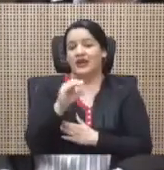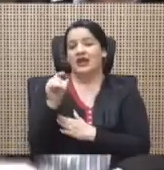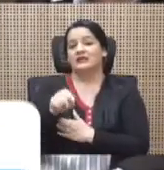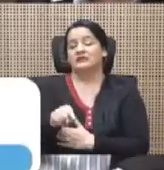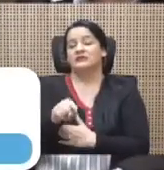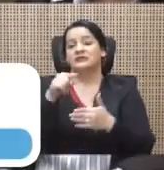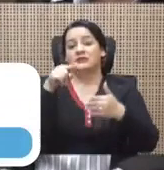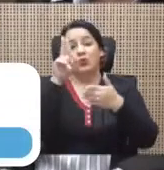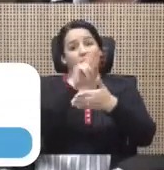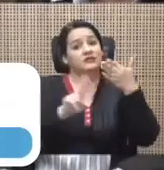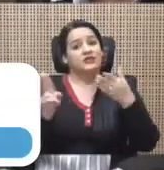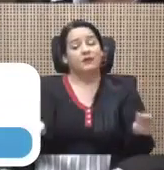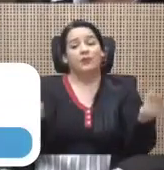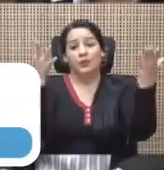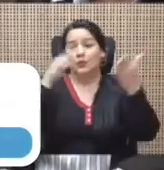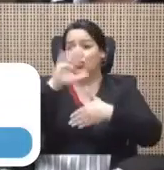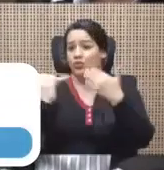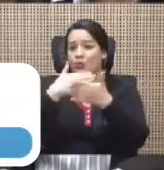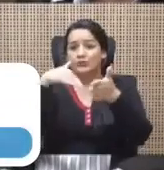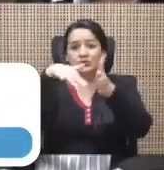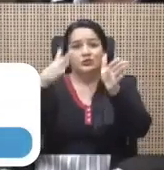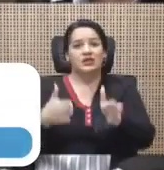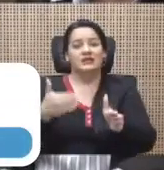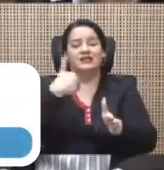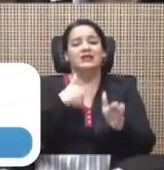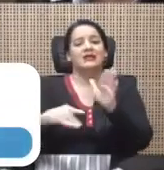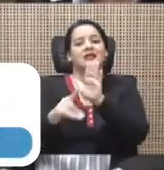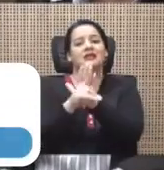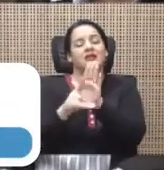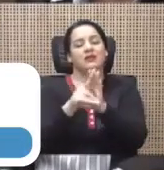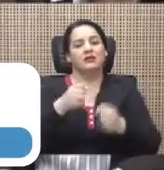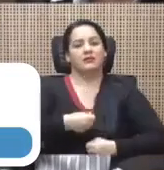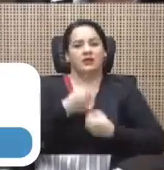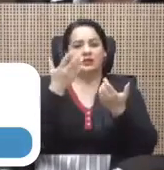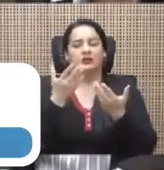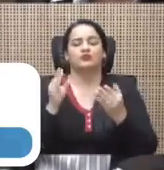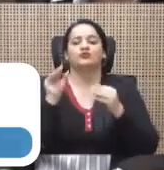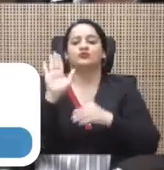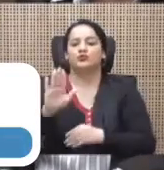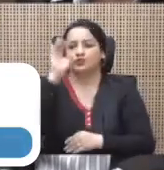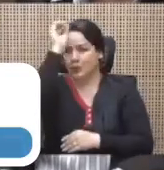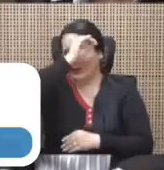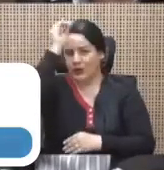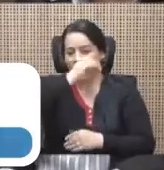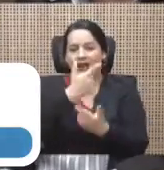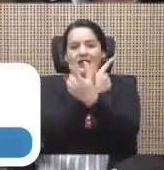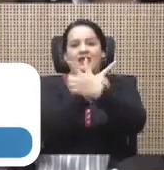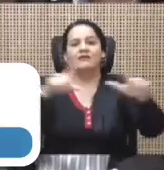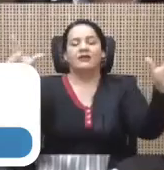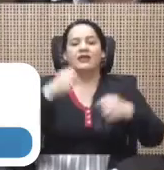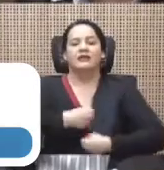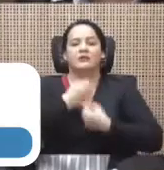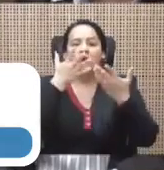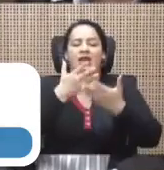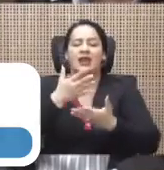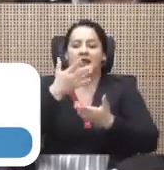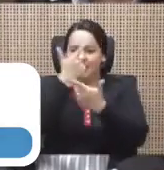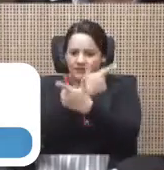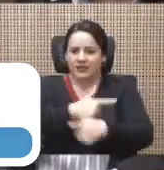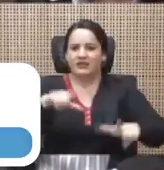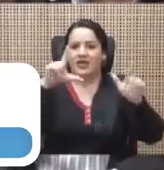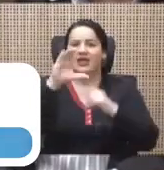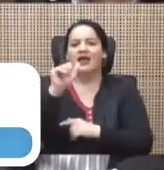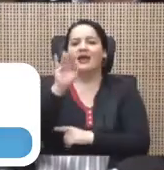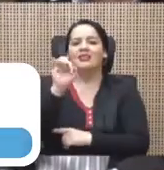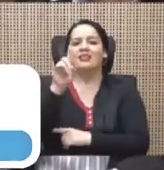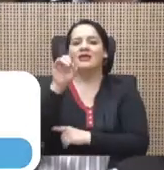estudiantes deberían tener derecho a expresar sus posiciones. Se llama libertad de expresión, se llama libertad de cátedra. ¿Qué hubiera